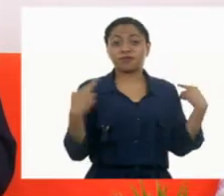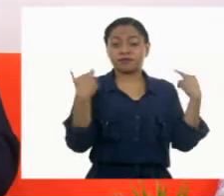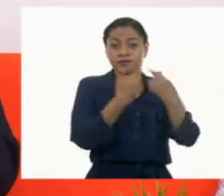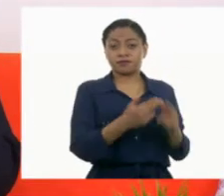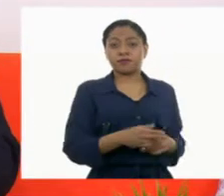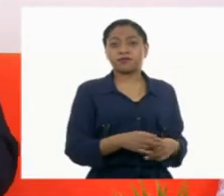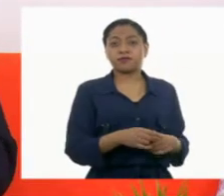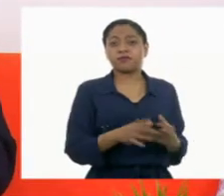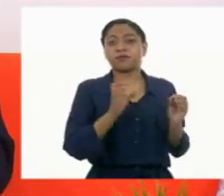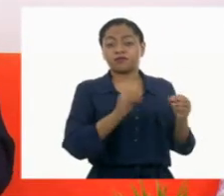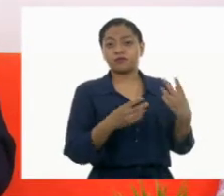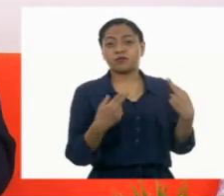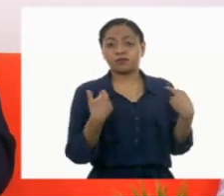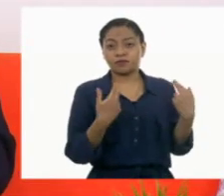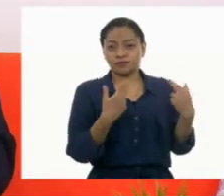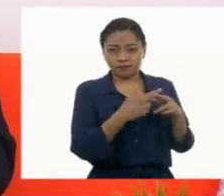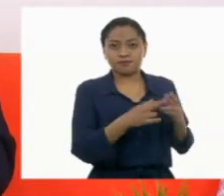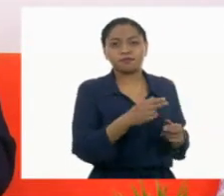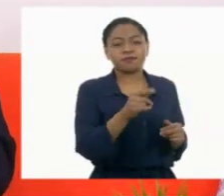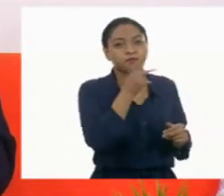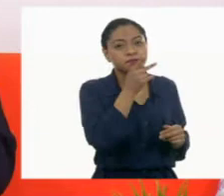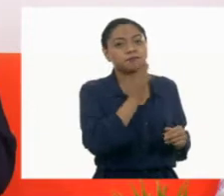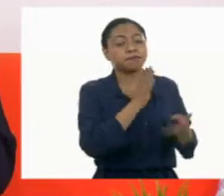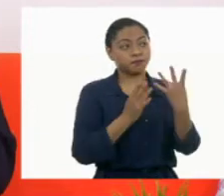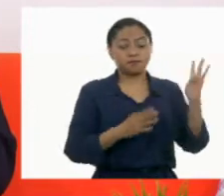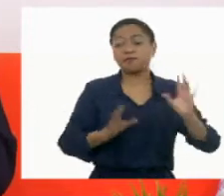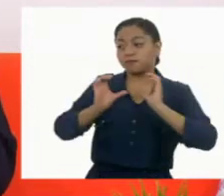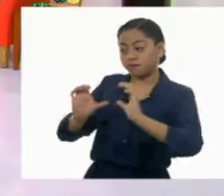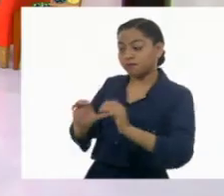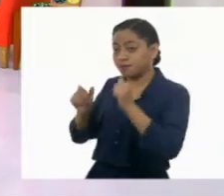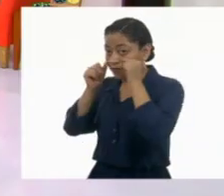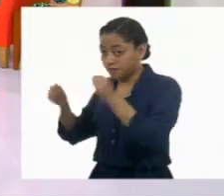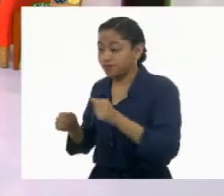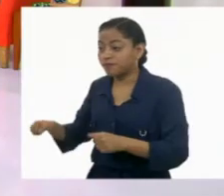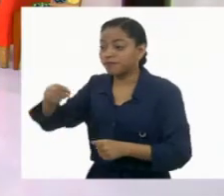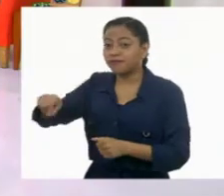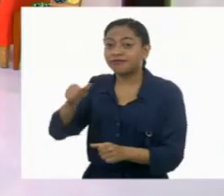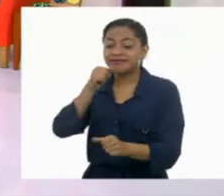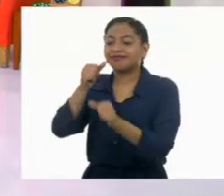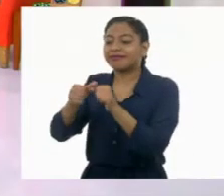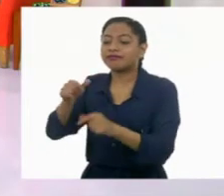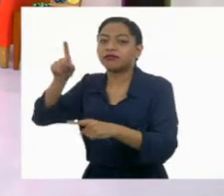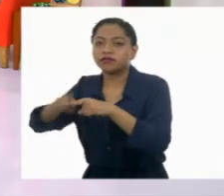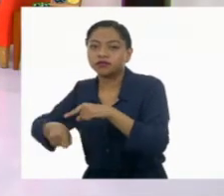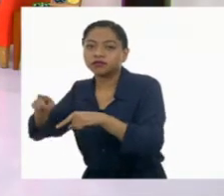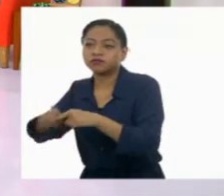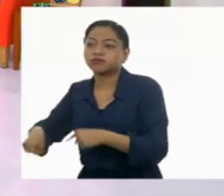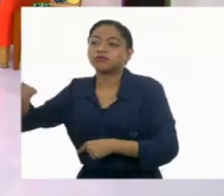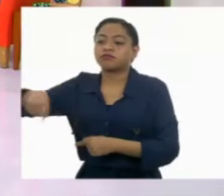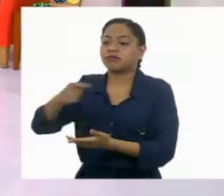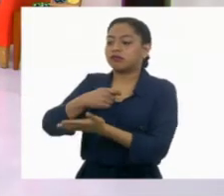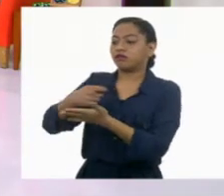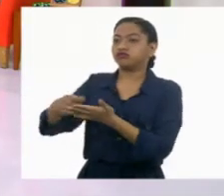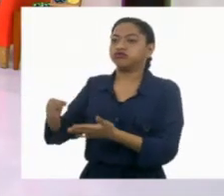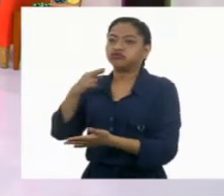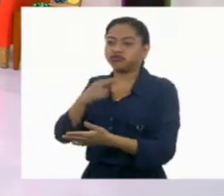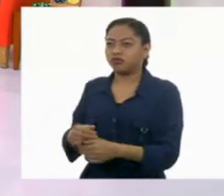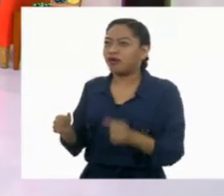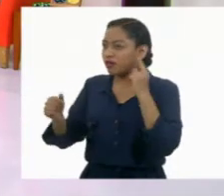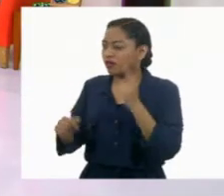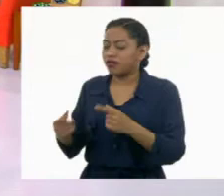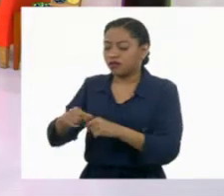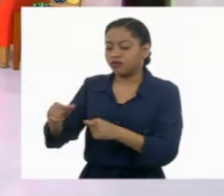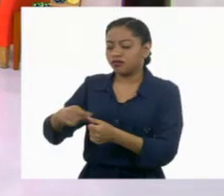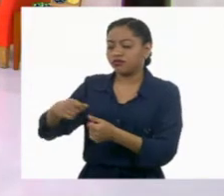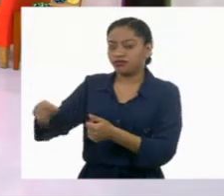que omiten letras. Entonces, como en aras de escribir rápido, porque estamos tomando un apunte, porque la